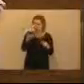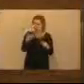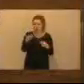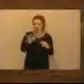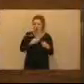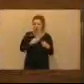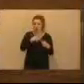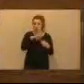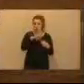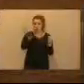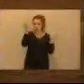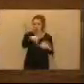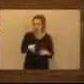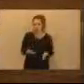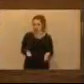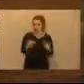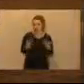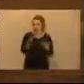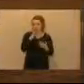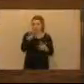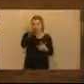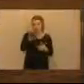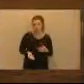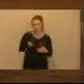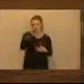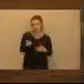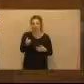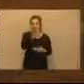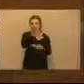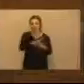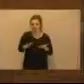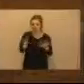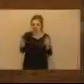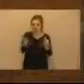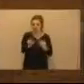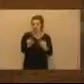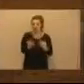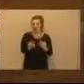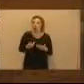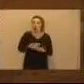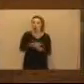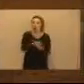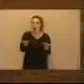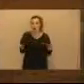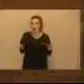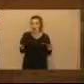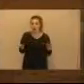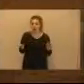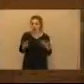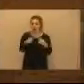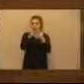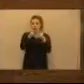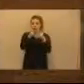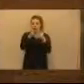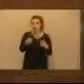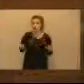existe, básicamente. Entonces, sería importante garantizar la oferta de enseñanzas musicales en los